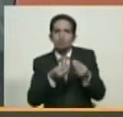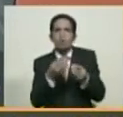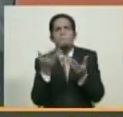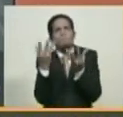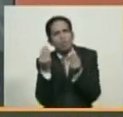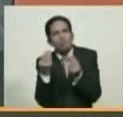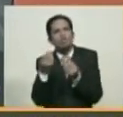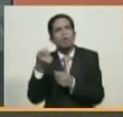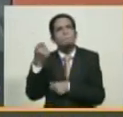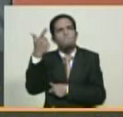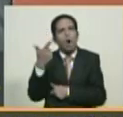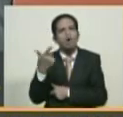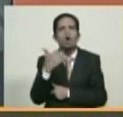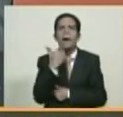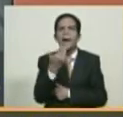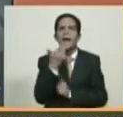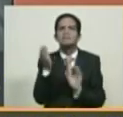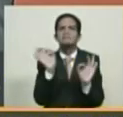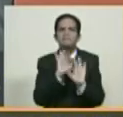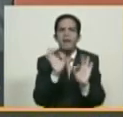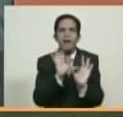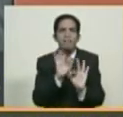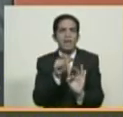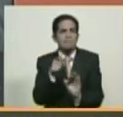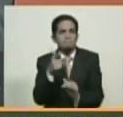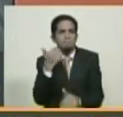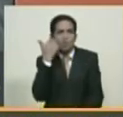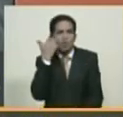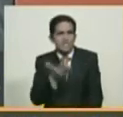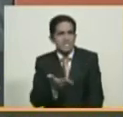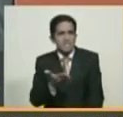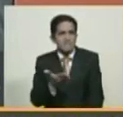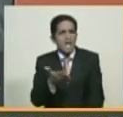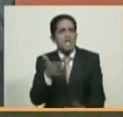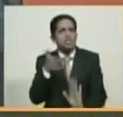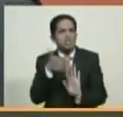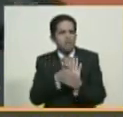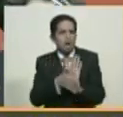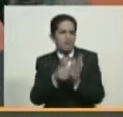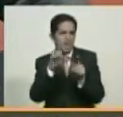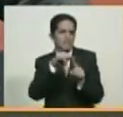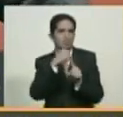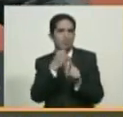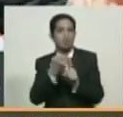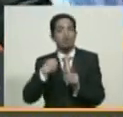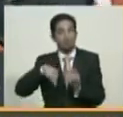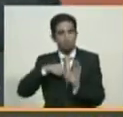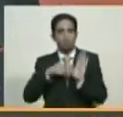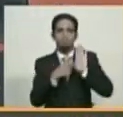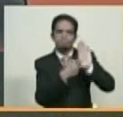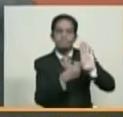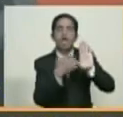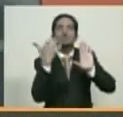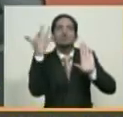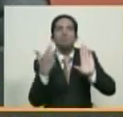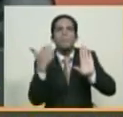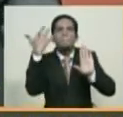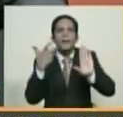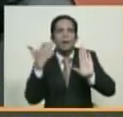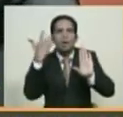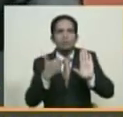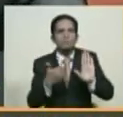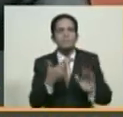casi nada o casi todo no existen desde el punto de vista real. Nosotros mostramos números, ¿ves? Nosotros dijimos